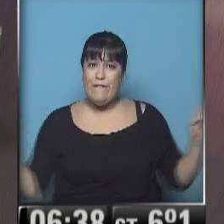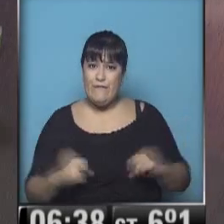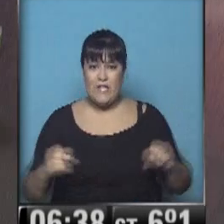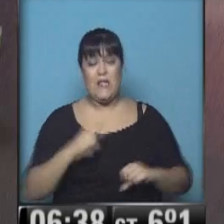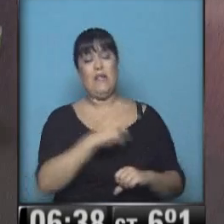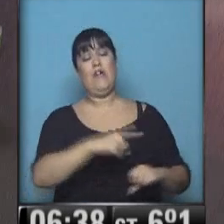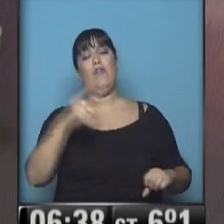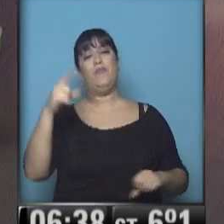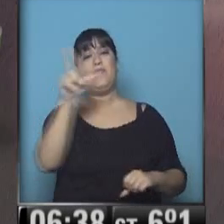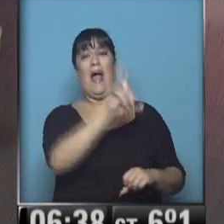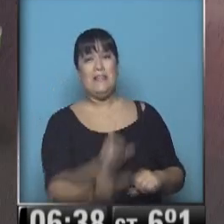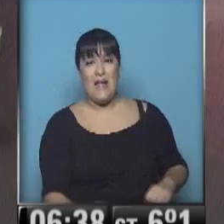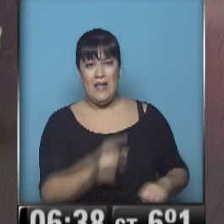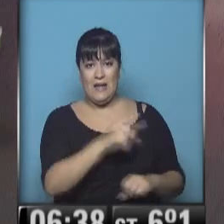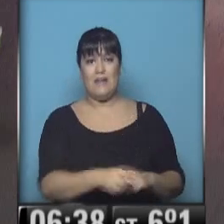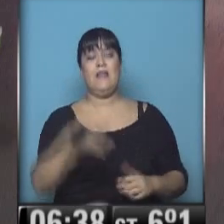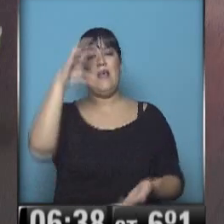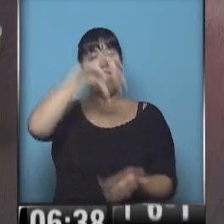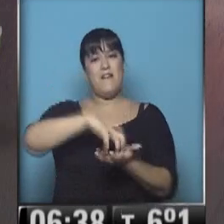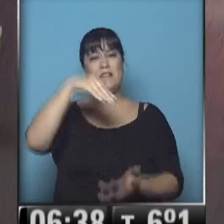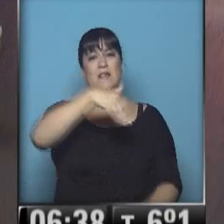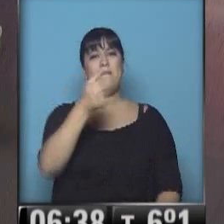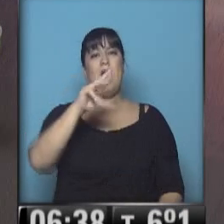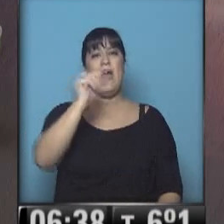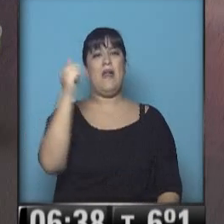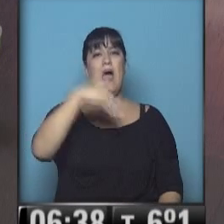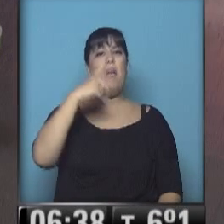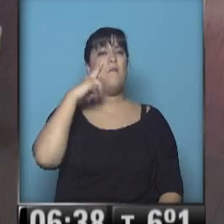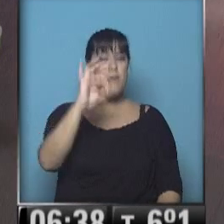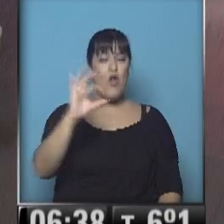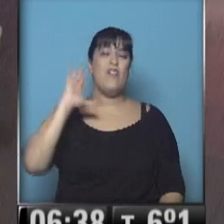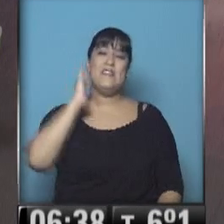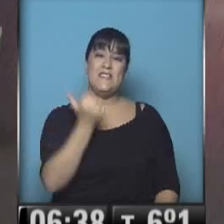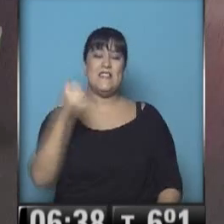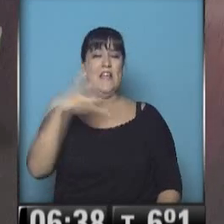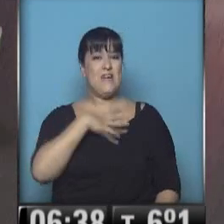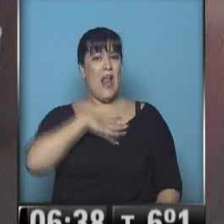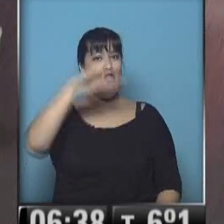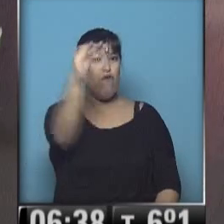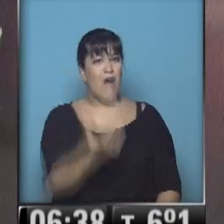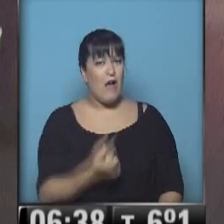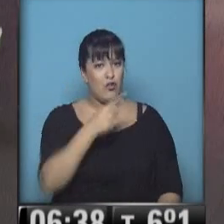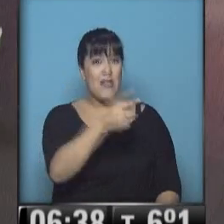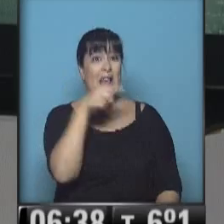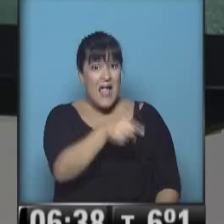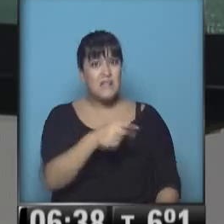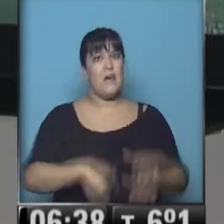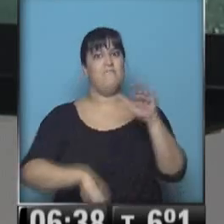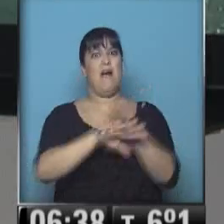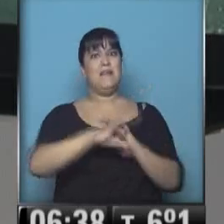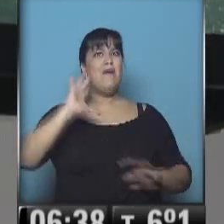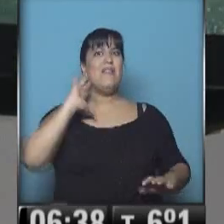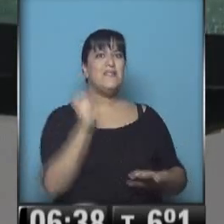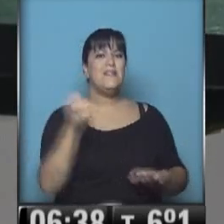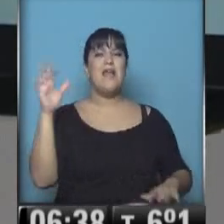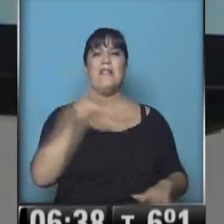el sector antártico argentino, Marambio, 16 bajo cero. Esa es la máxima,